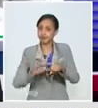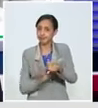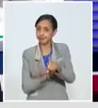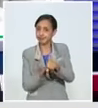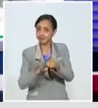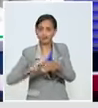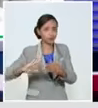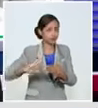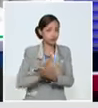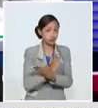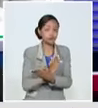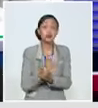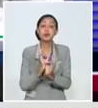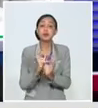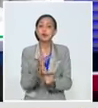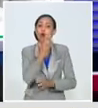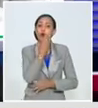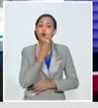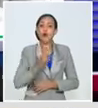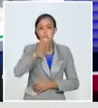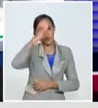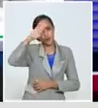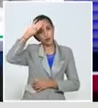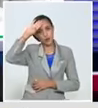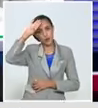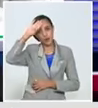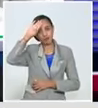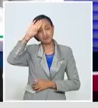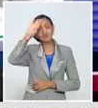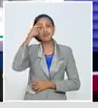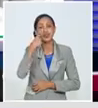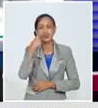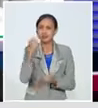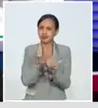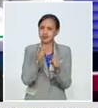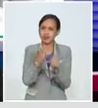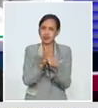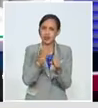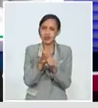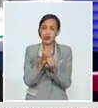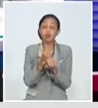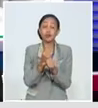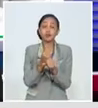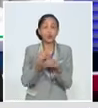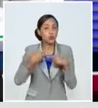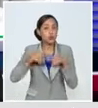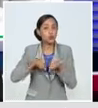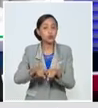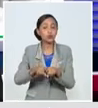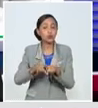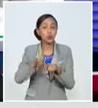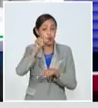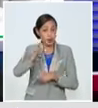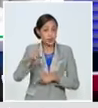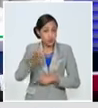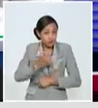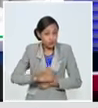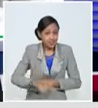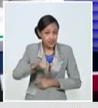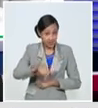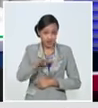Y ha sido la juventud cubana la que ha marcado, conjuntamente con aquellos que nacieron con la revolución